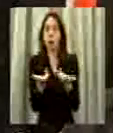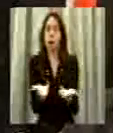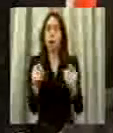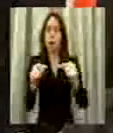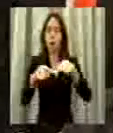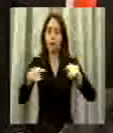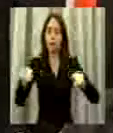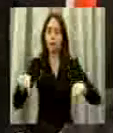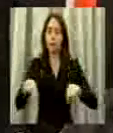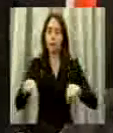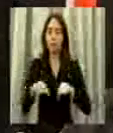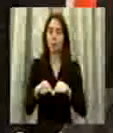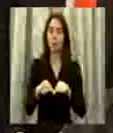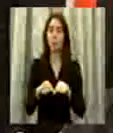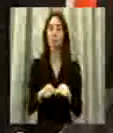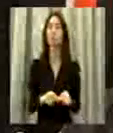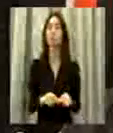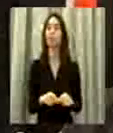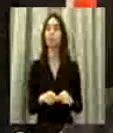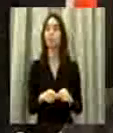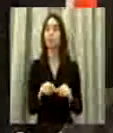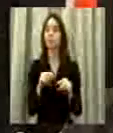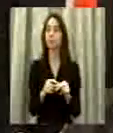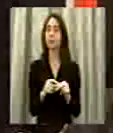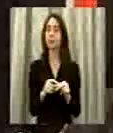para